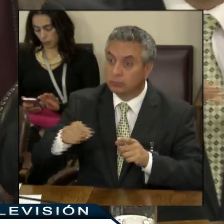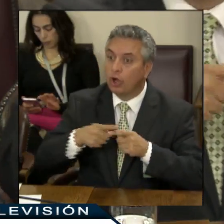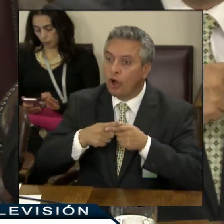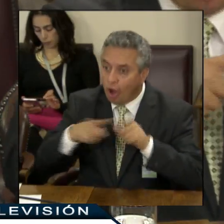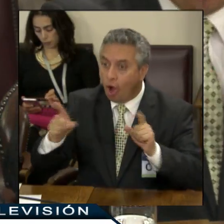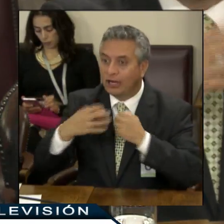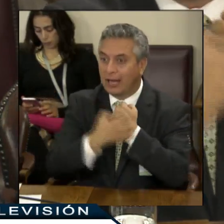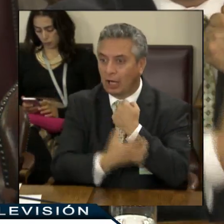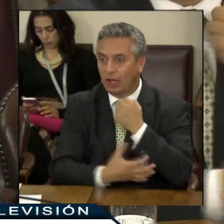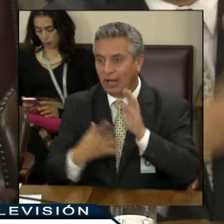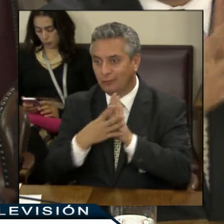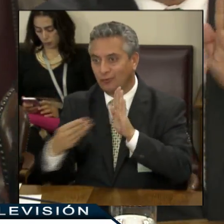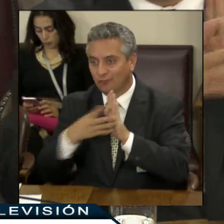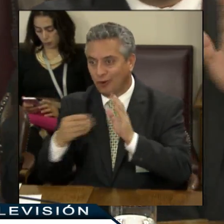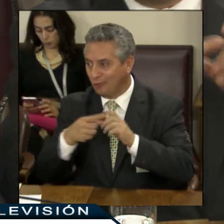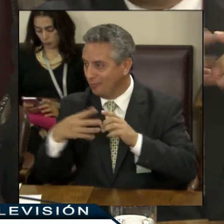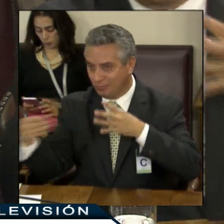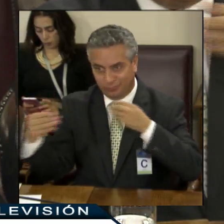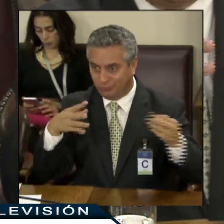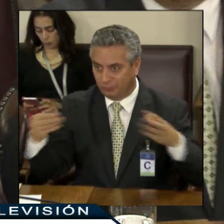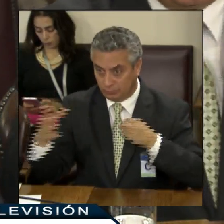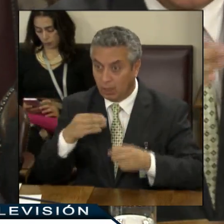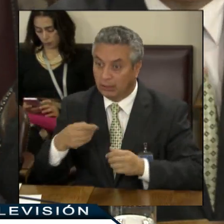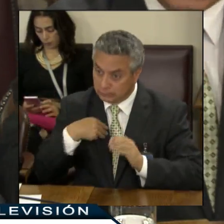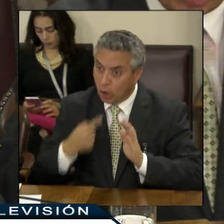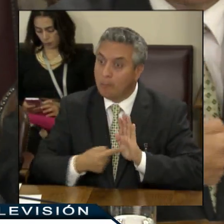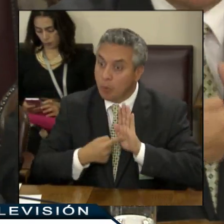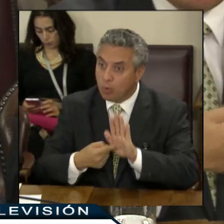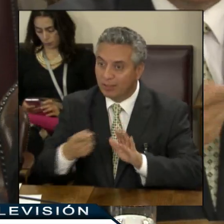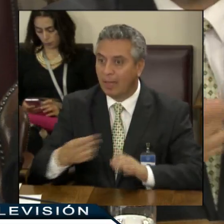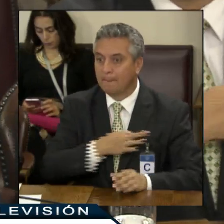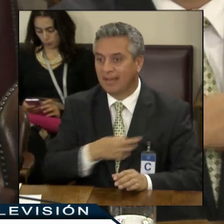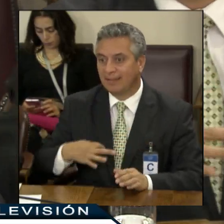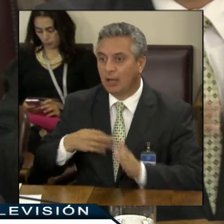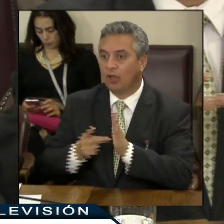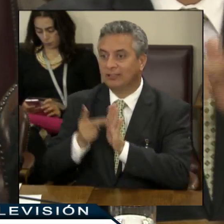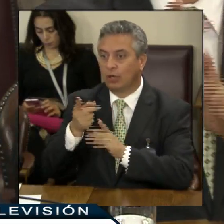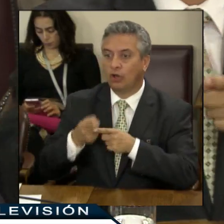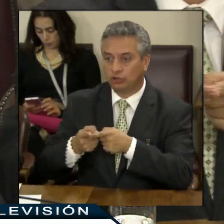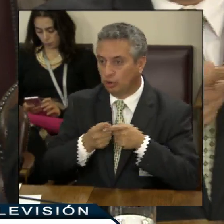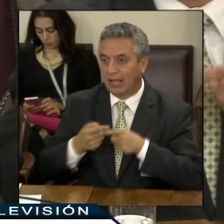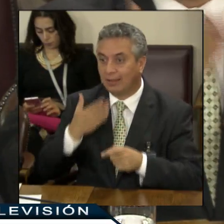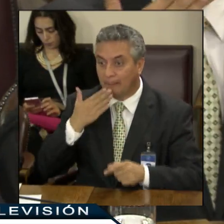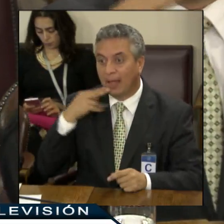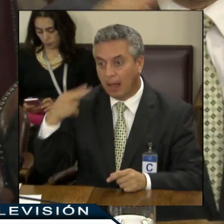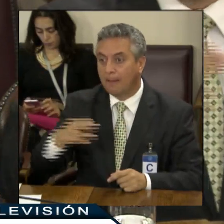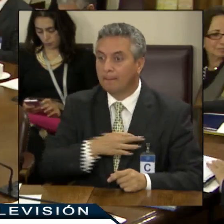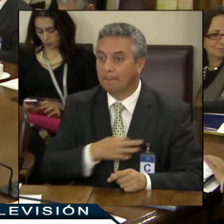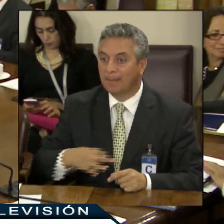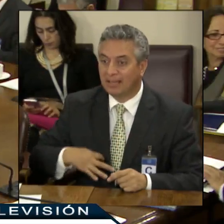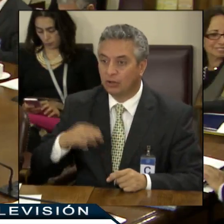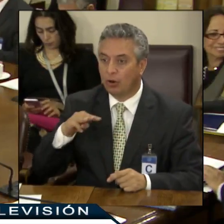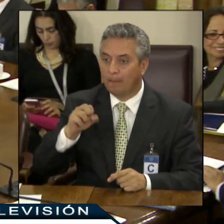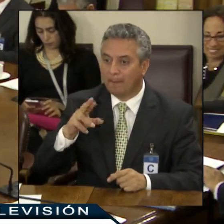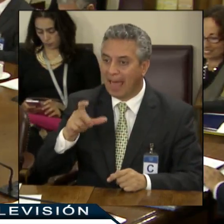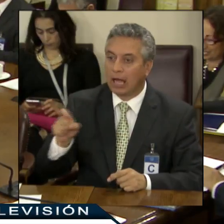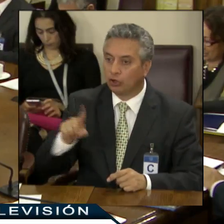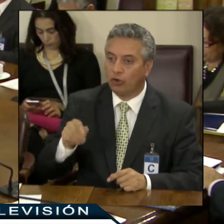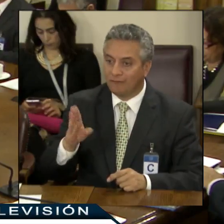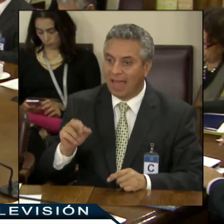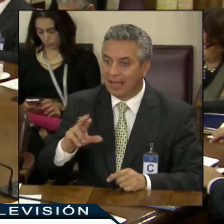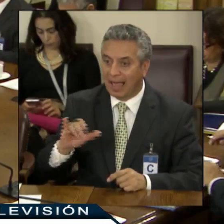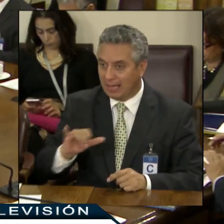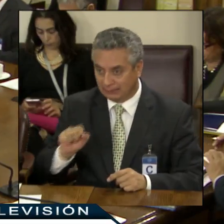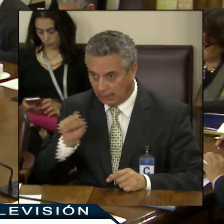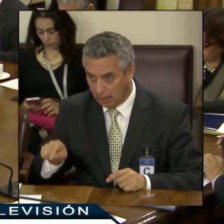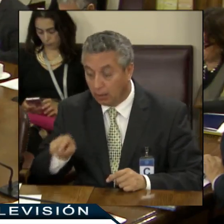otras regiones Me parece que esa es la propuesta también del Ministerio de desarrollo social a través su ministro Marcos Barraza Pero